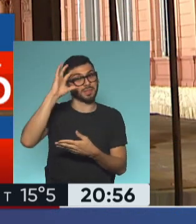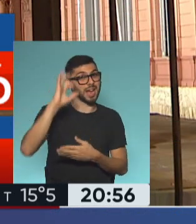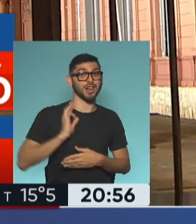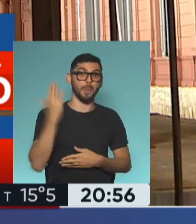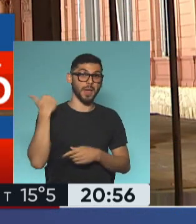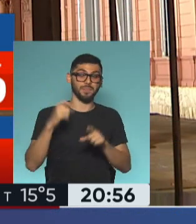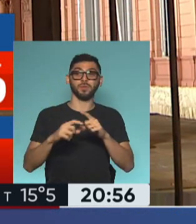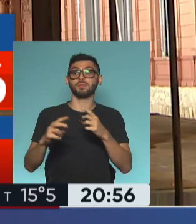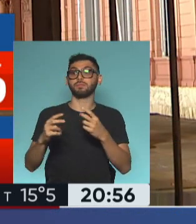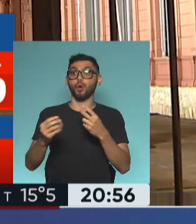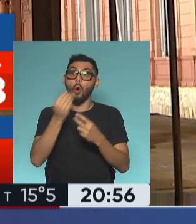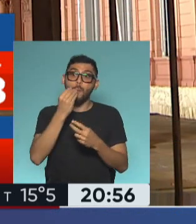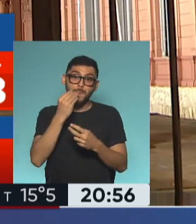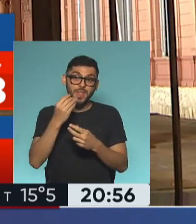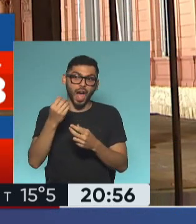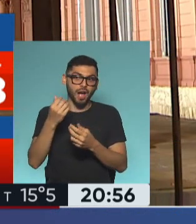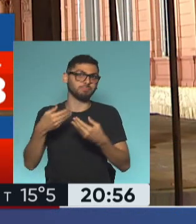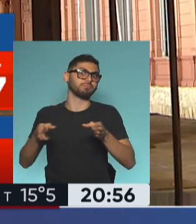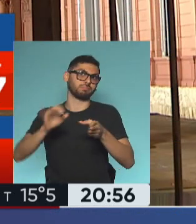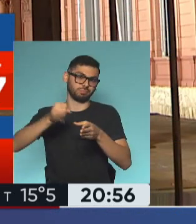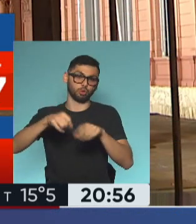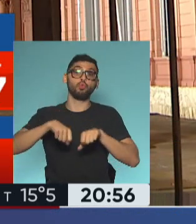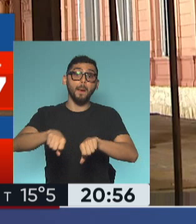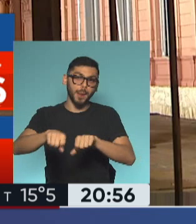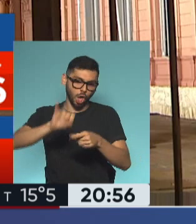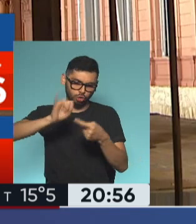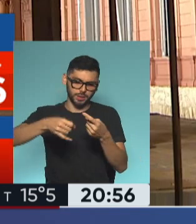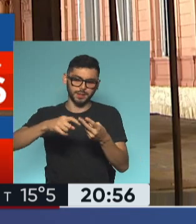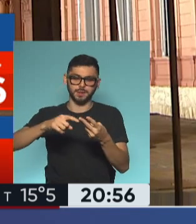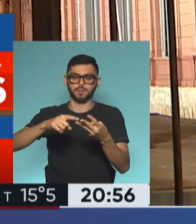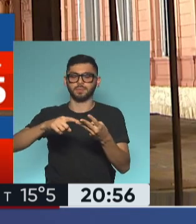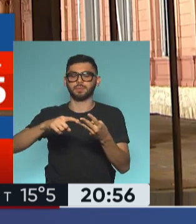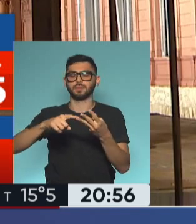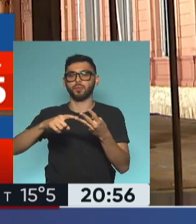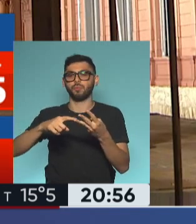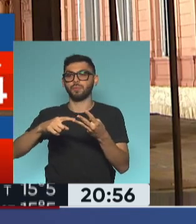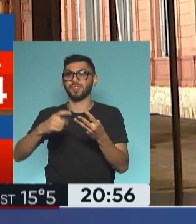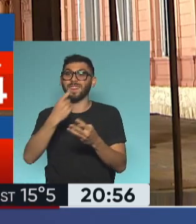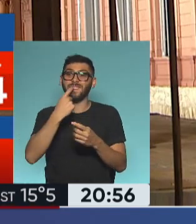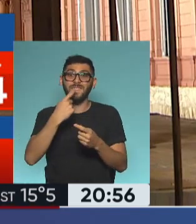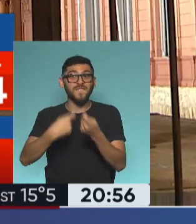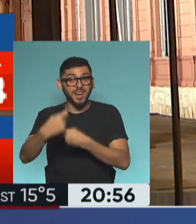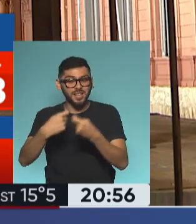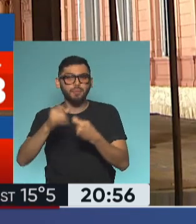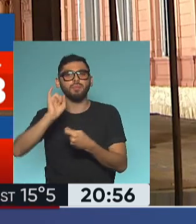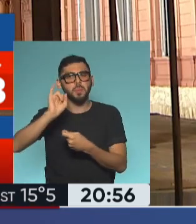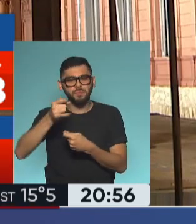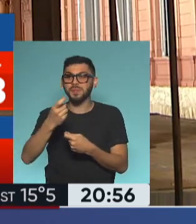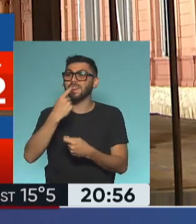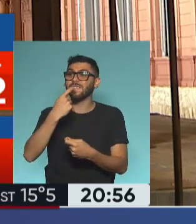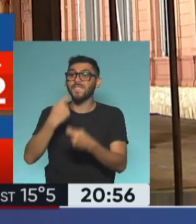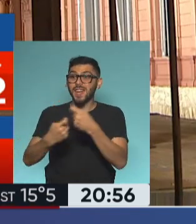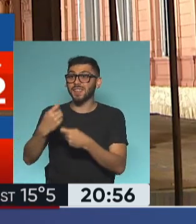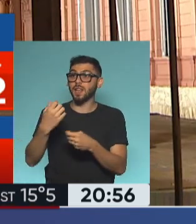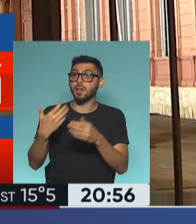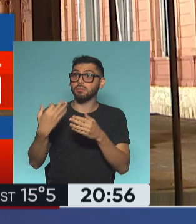son los gastronómicos seguros, los supermercados seguros, los de ferretería también. Sí, ferretería estaba habilitado desde